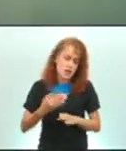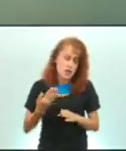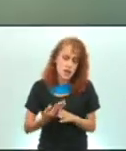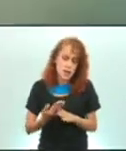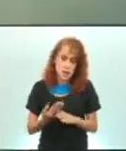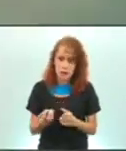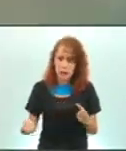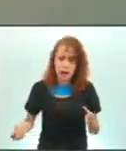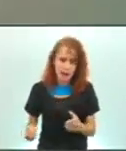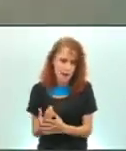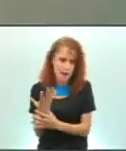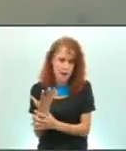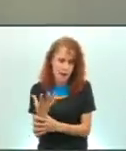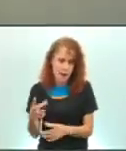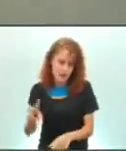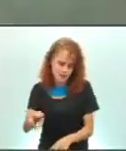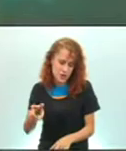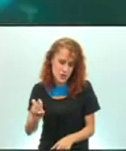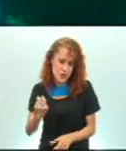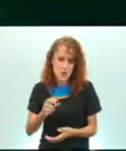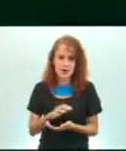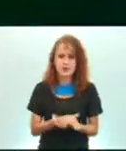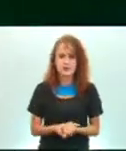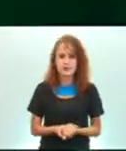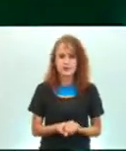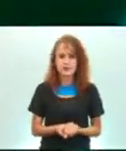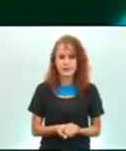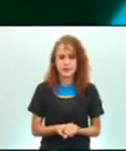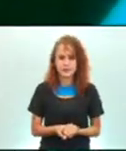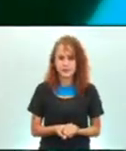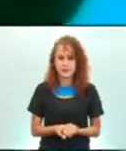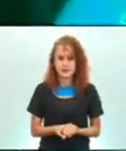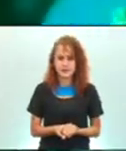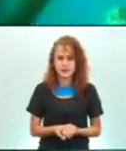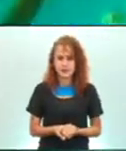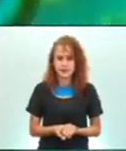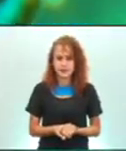y aumentan la cobertura coralina de los fondos del mar.